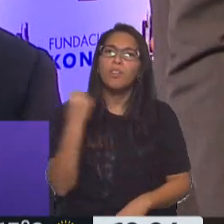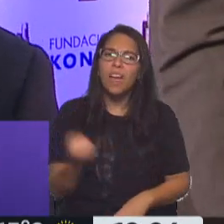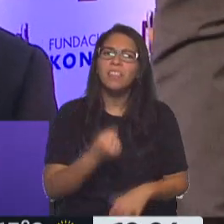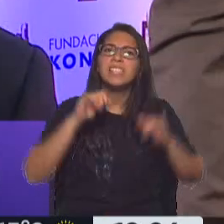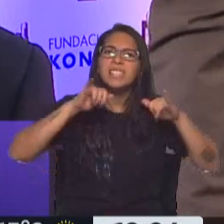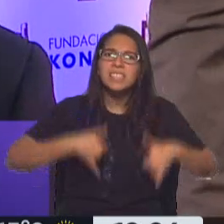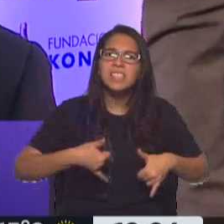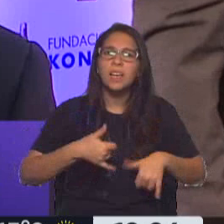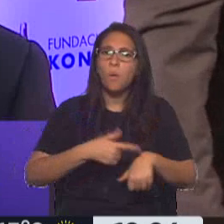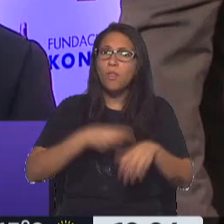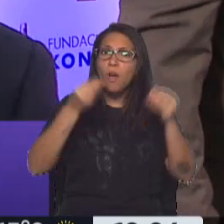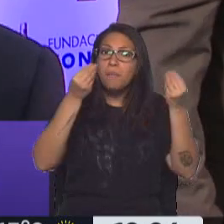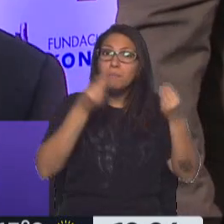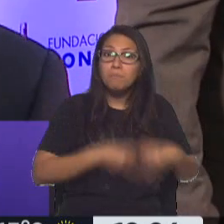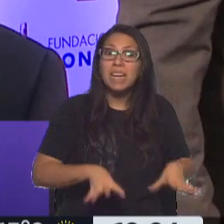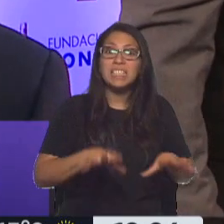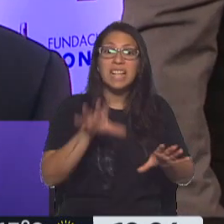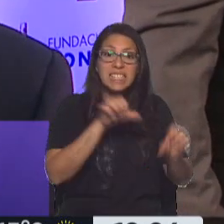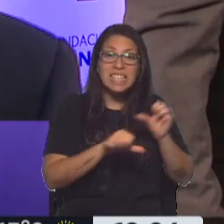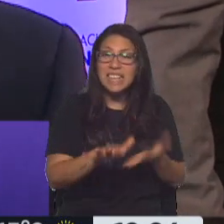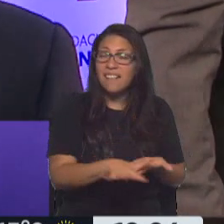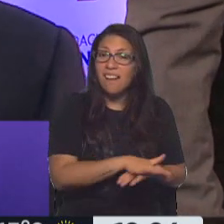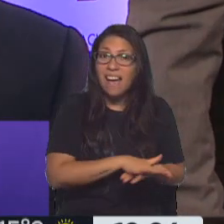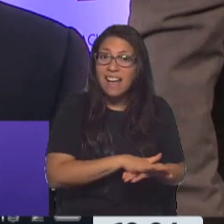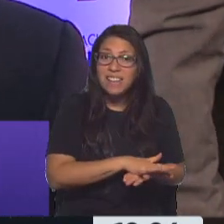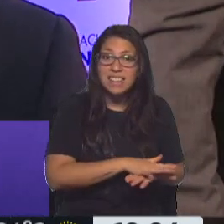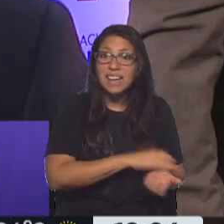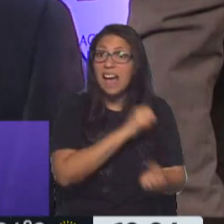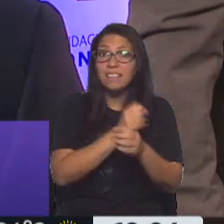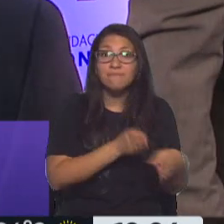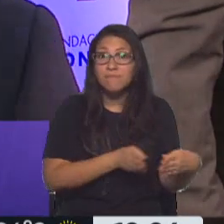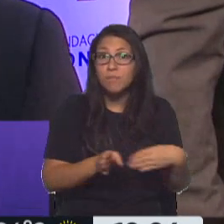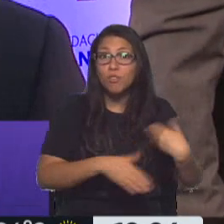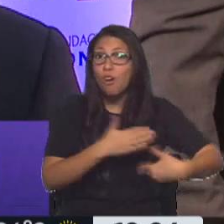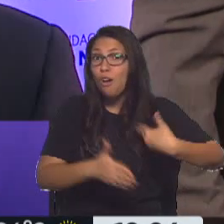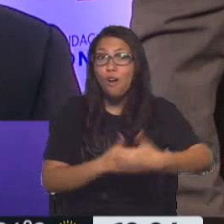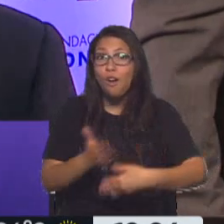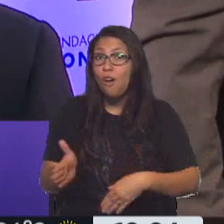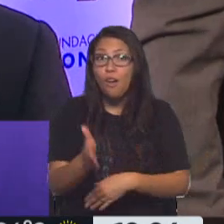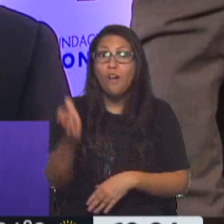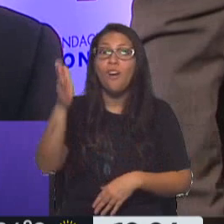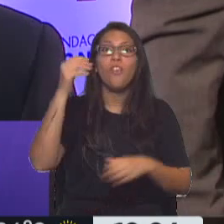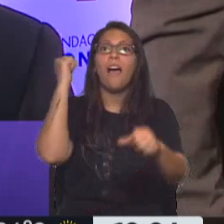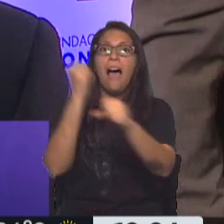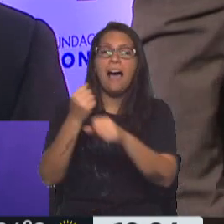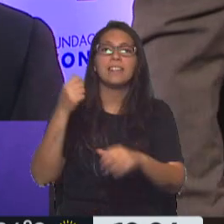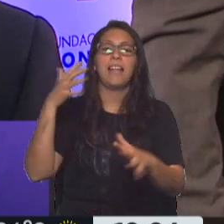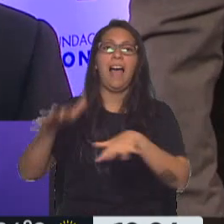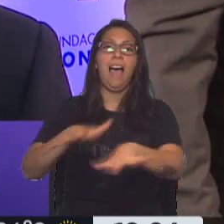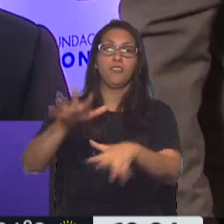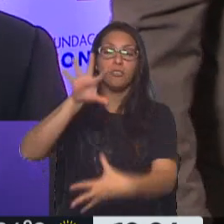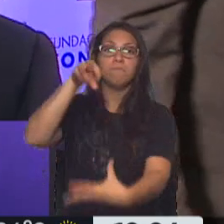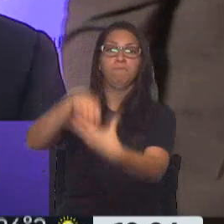desde su primer momento desde el momento en que es la ciencia básica hasta todo el camino que nosotros pudimos recorrer hasta poder aplicarla